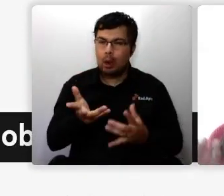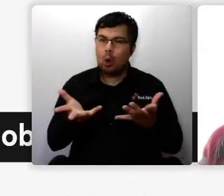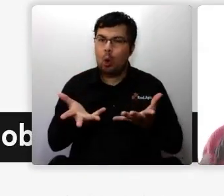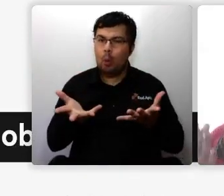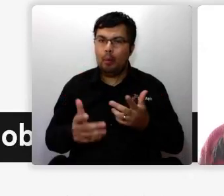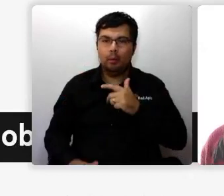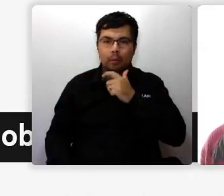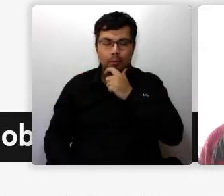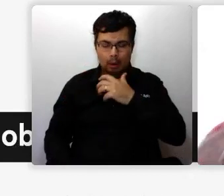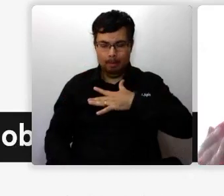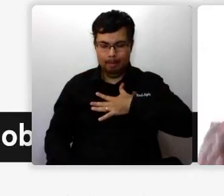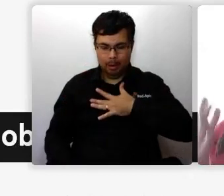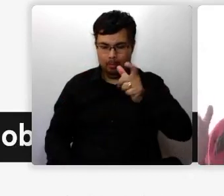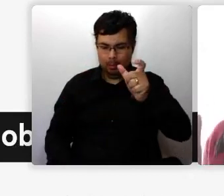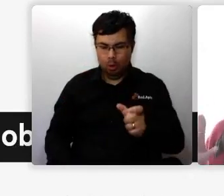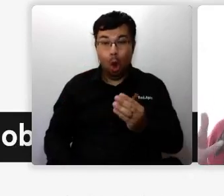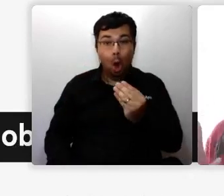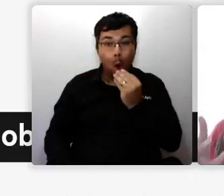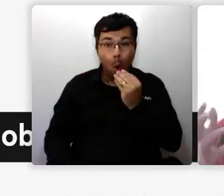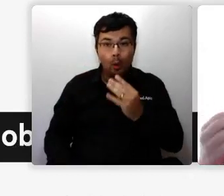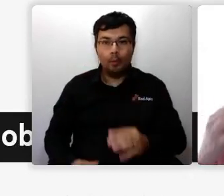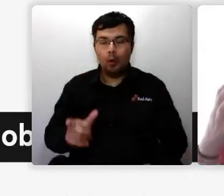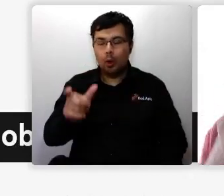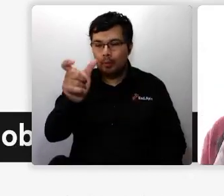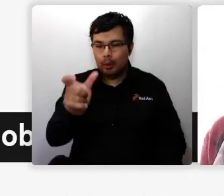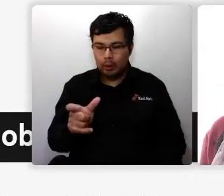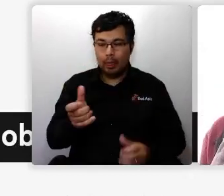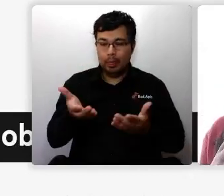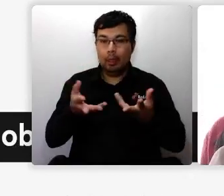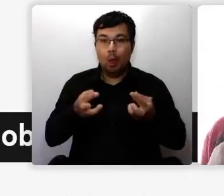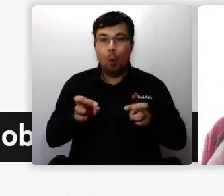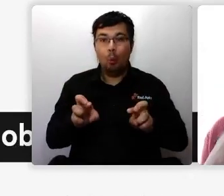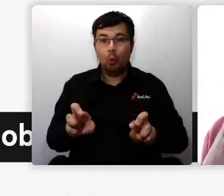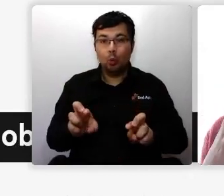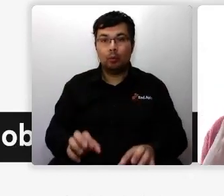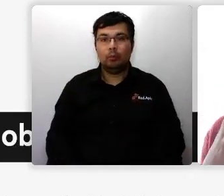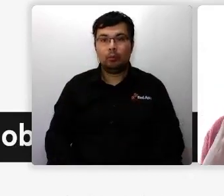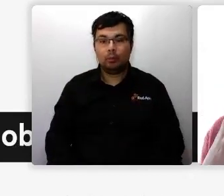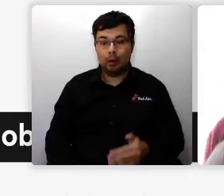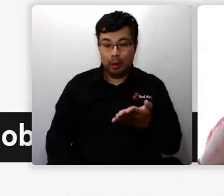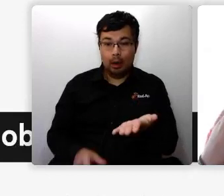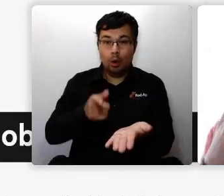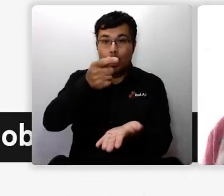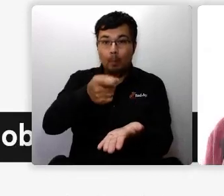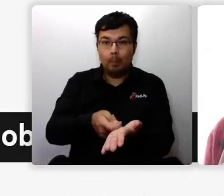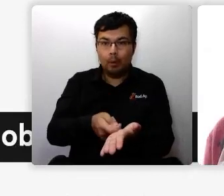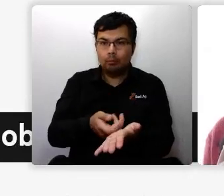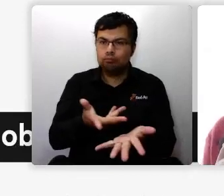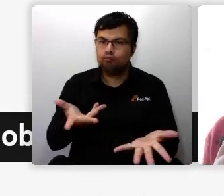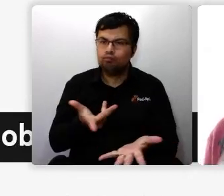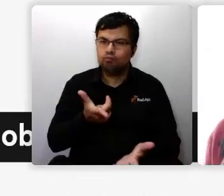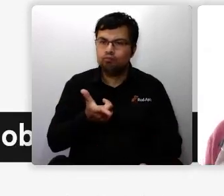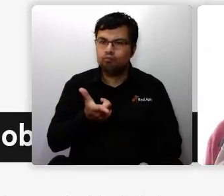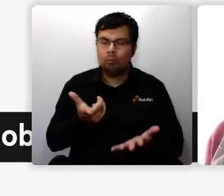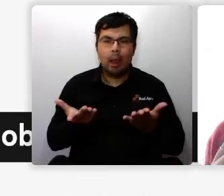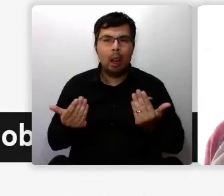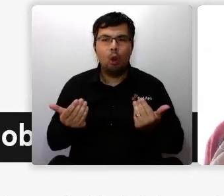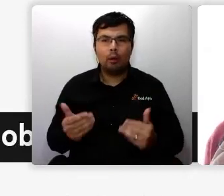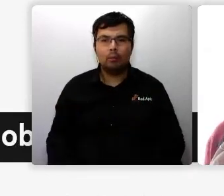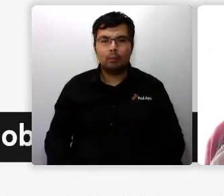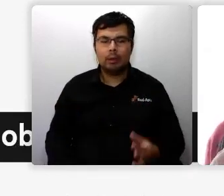cómo mi consumidor o cómo el consumidor de esta oportunidad va a comprar. ¿Qué es lo que necesita? Siempre